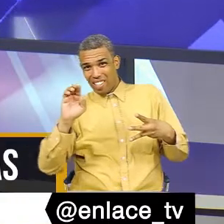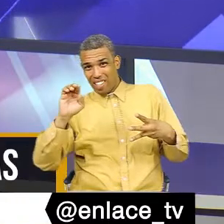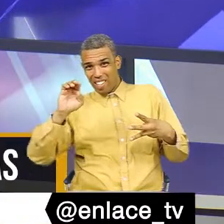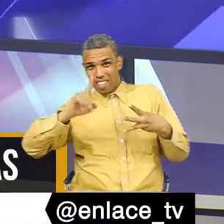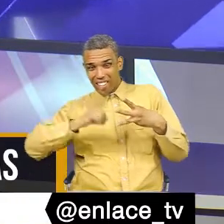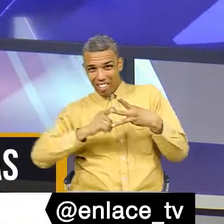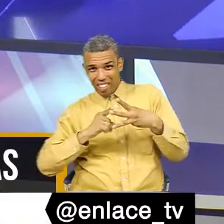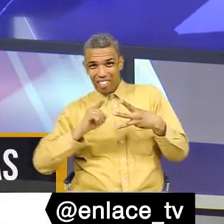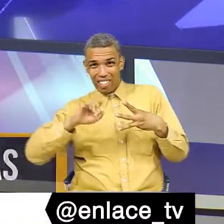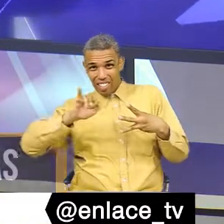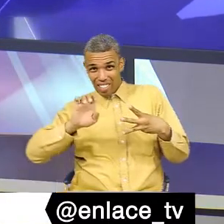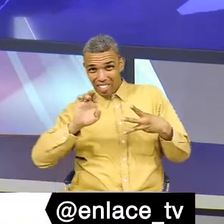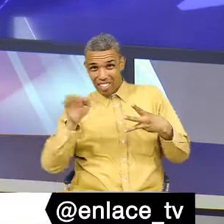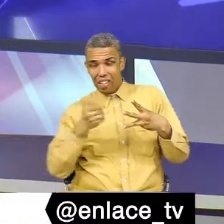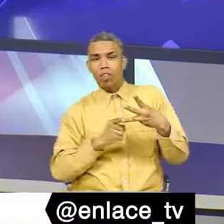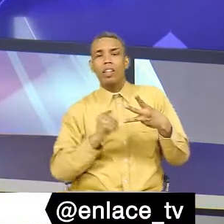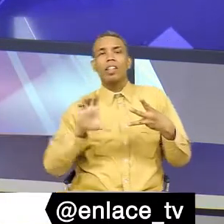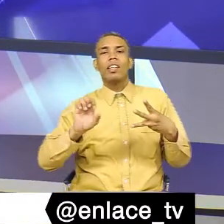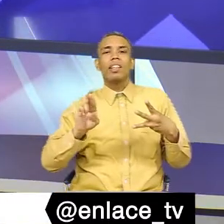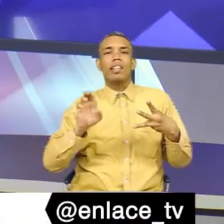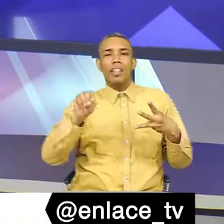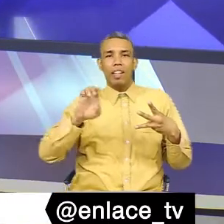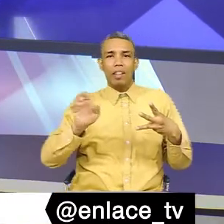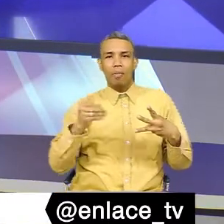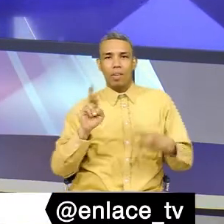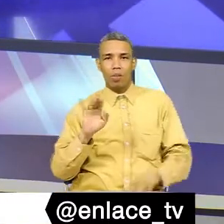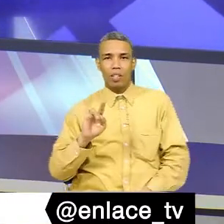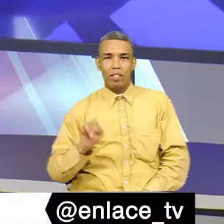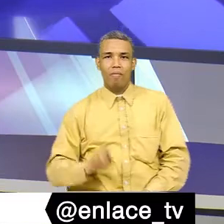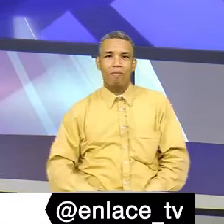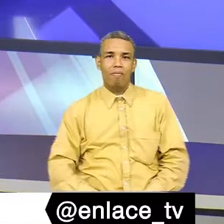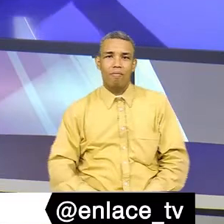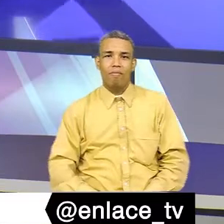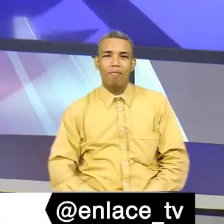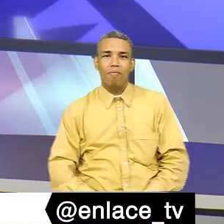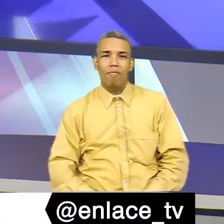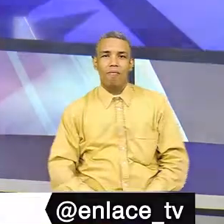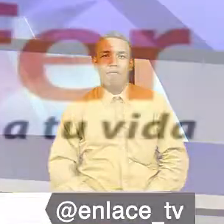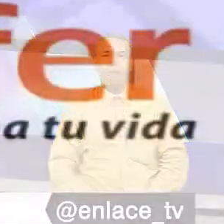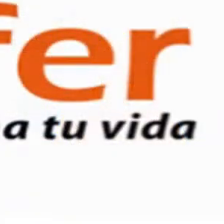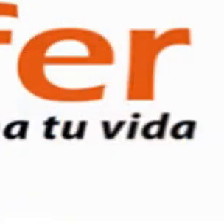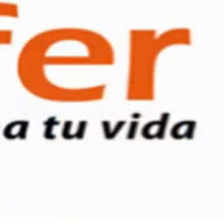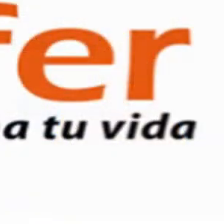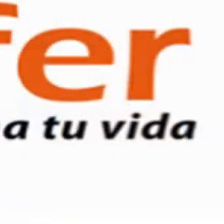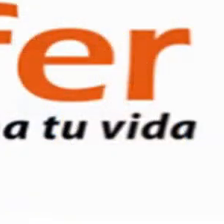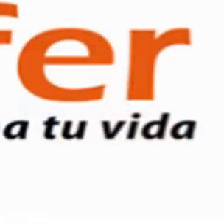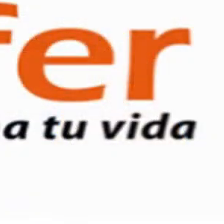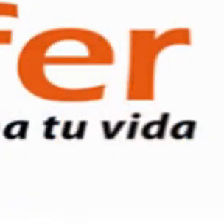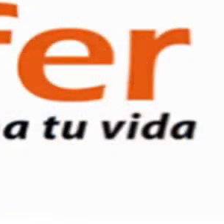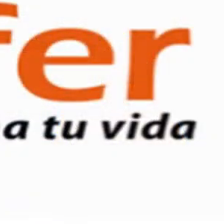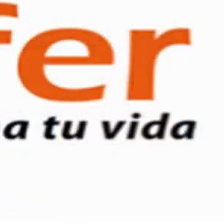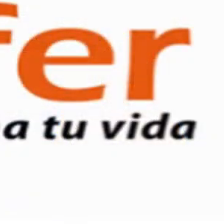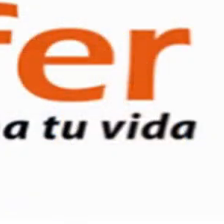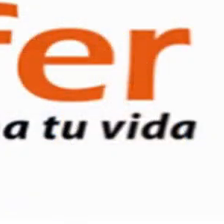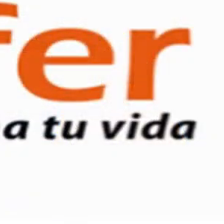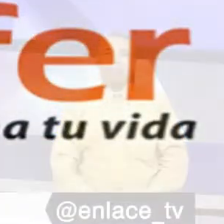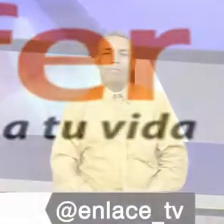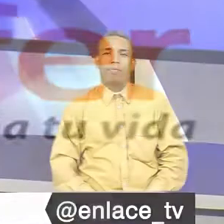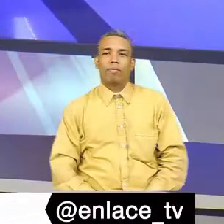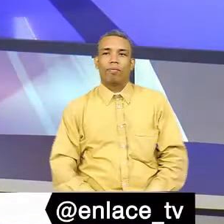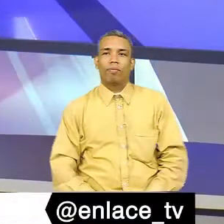sido la información más importante de nuestra ciudad y región. Antes de despedirnos, les recuerdo materiales eléctricos, Electrofer, ilumina tu